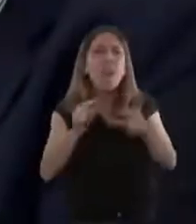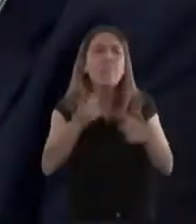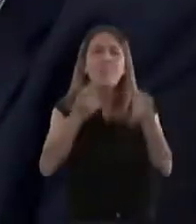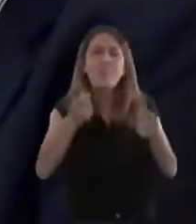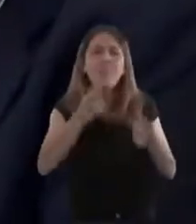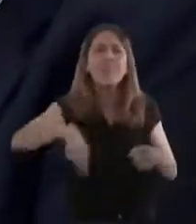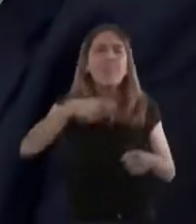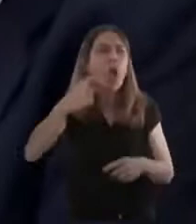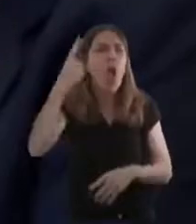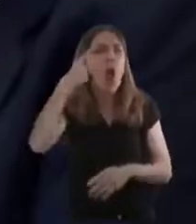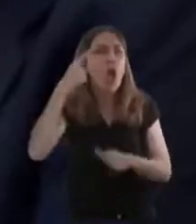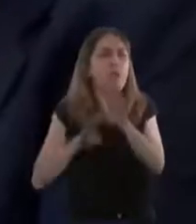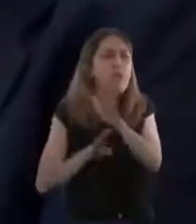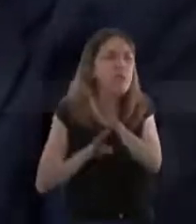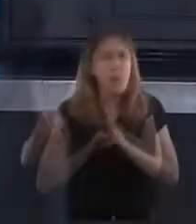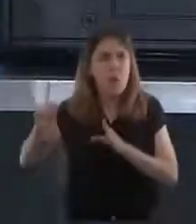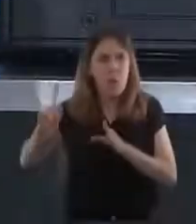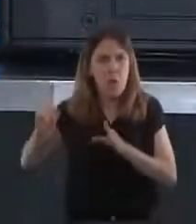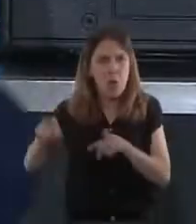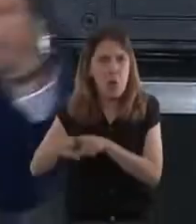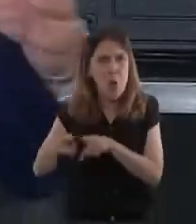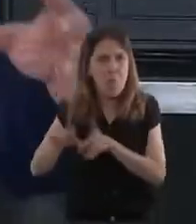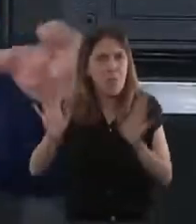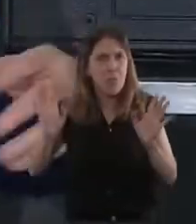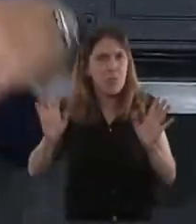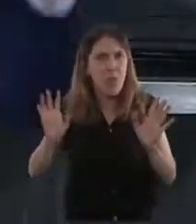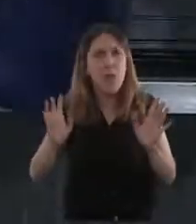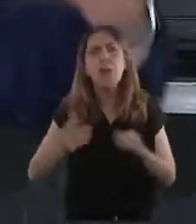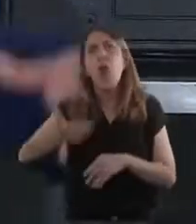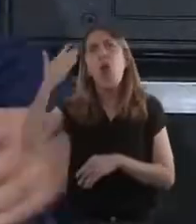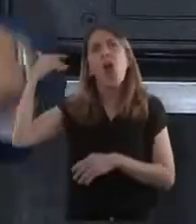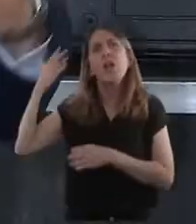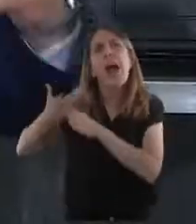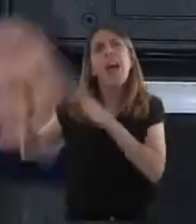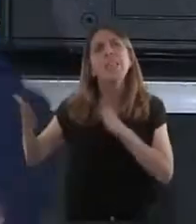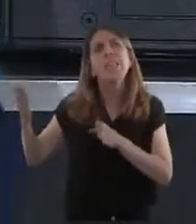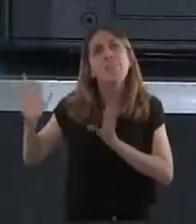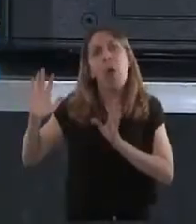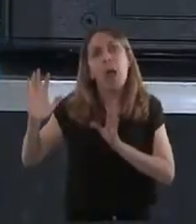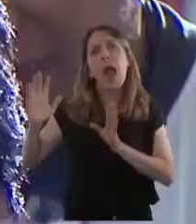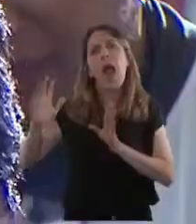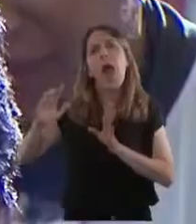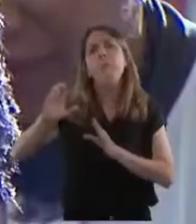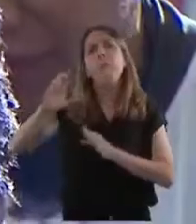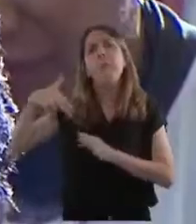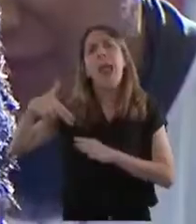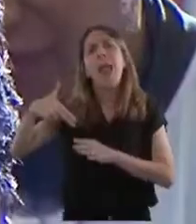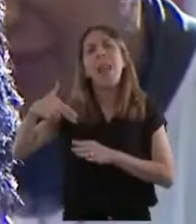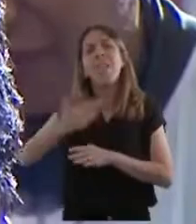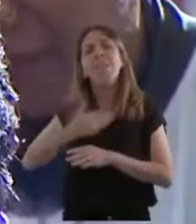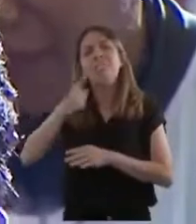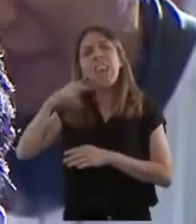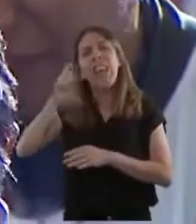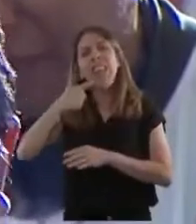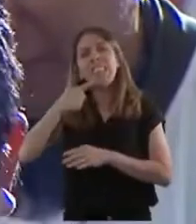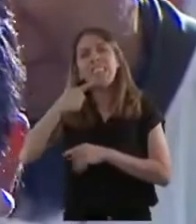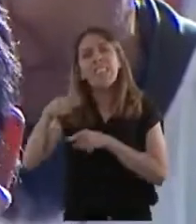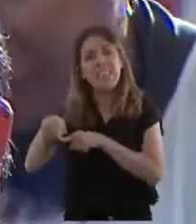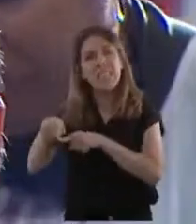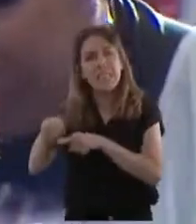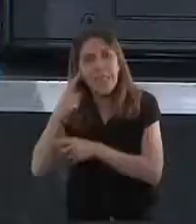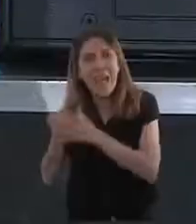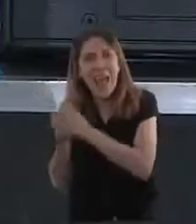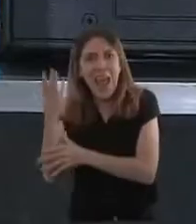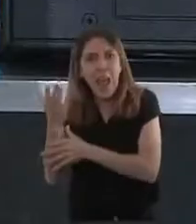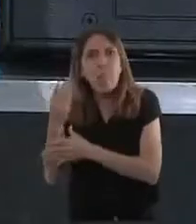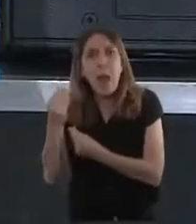en el conocimiento. En otras épocas llevamos adelante el Plan Fines, que tenía también el objeto de terminar